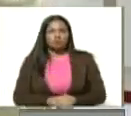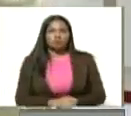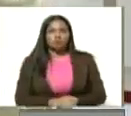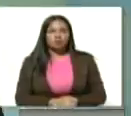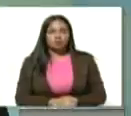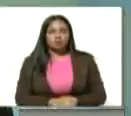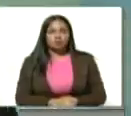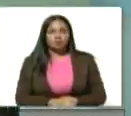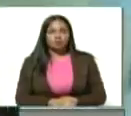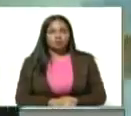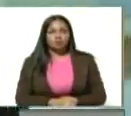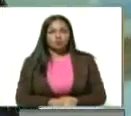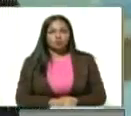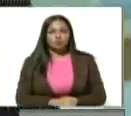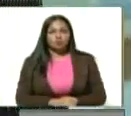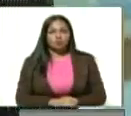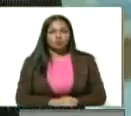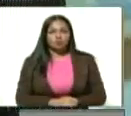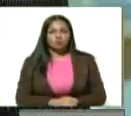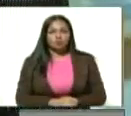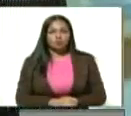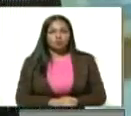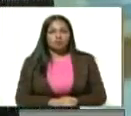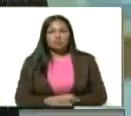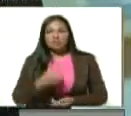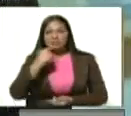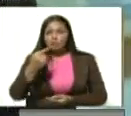hablamos estábamos hablando de que Manuel Rosales